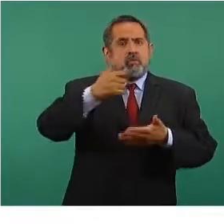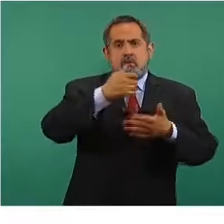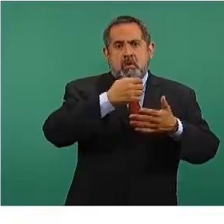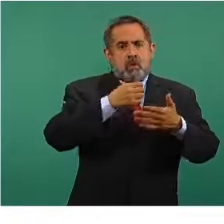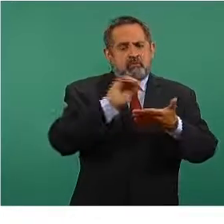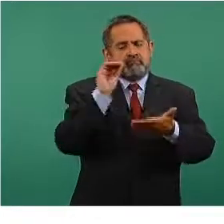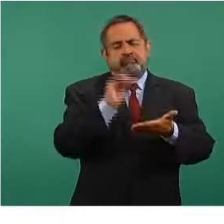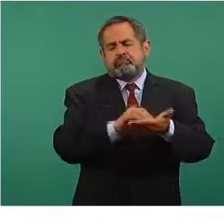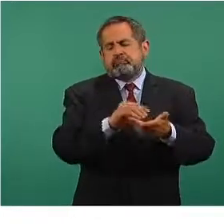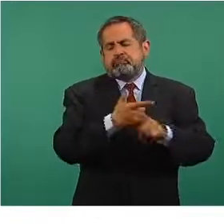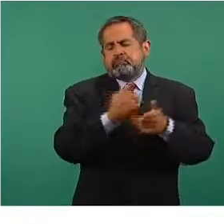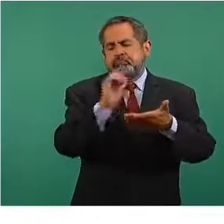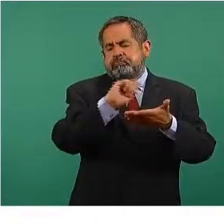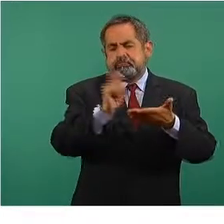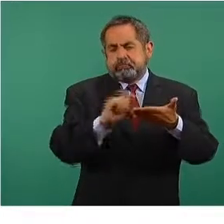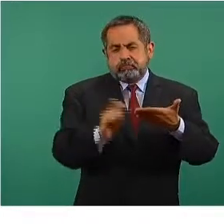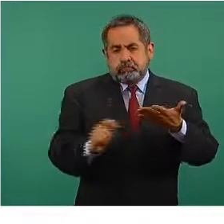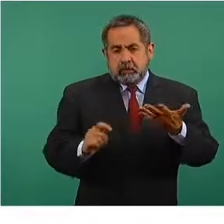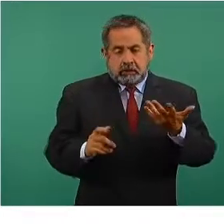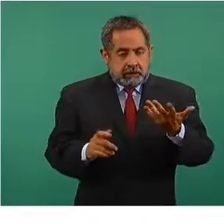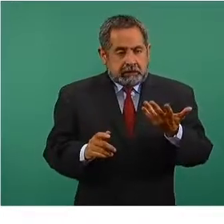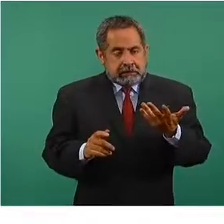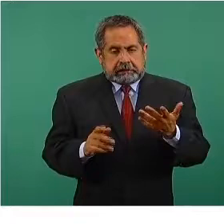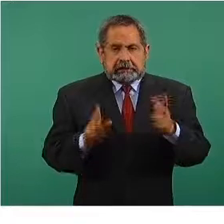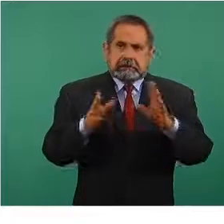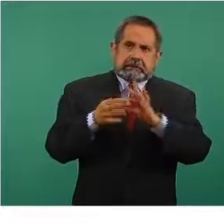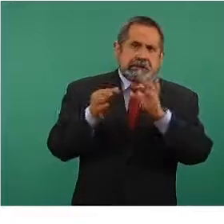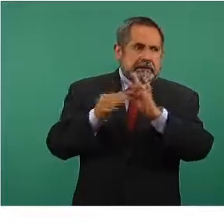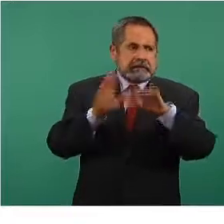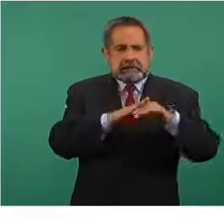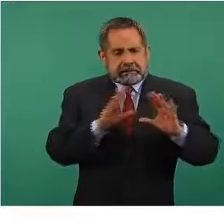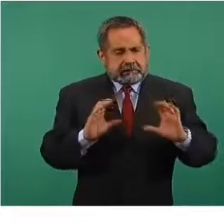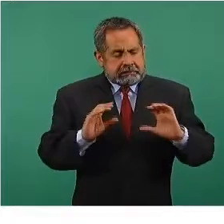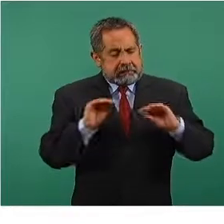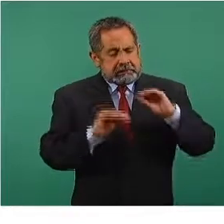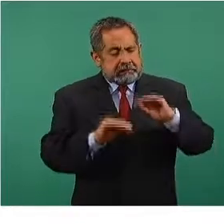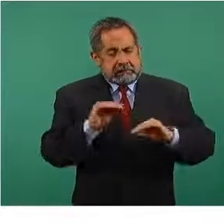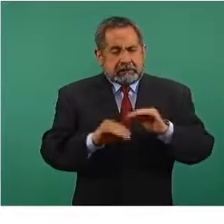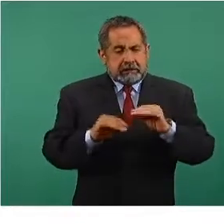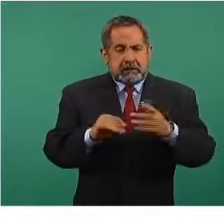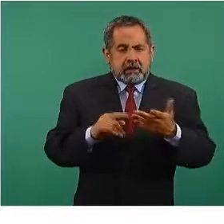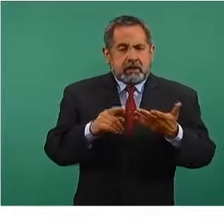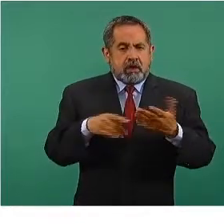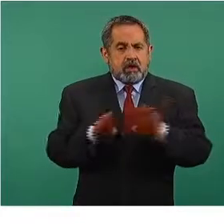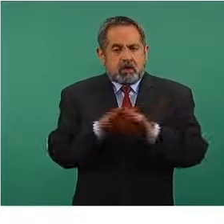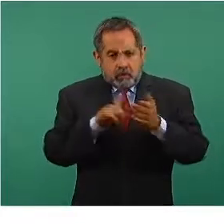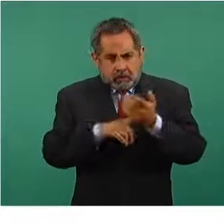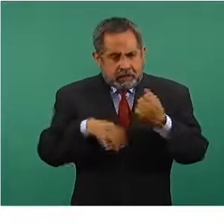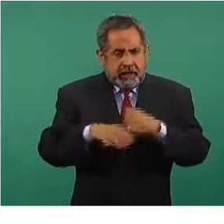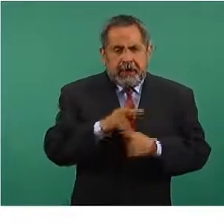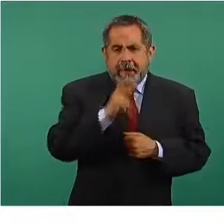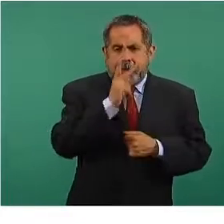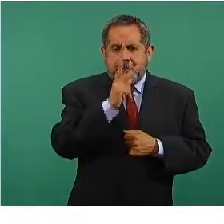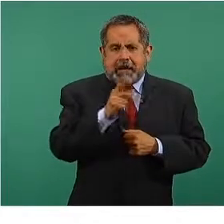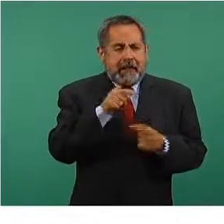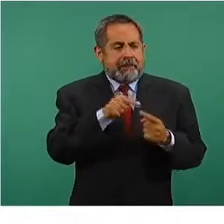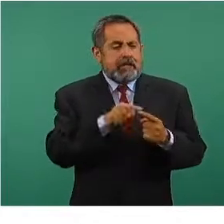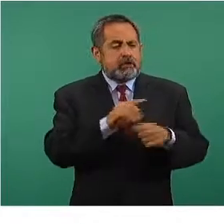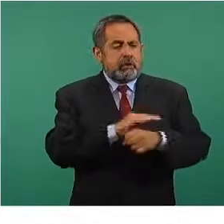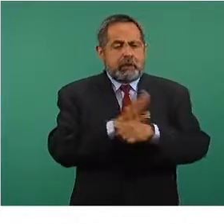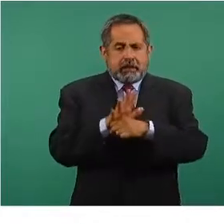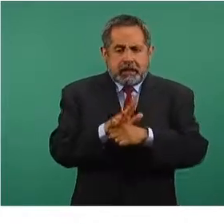causas de defunción es un texto libre. Se buscaron clasificación preliminar de las defunciones, búsqueda exhaustiva de palabras referidas al